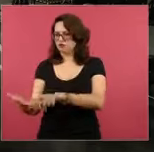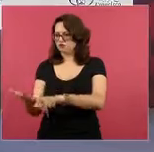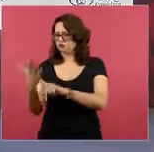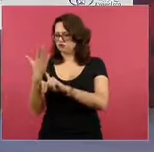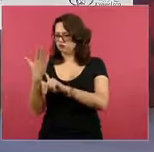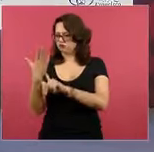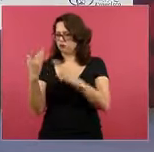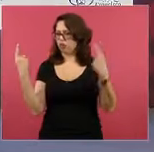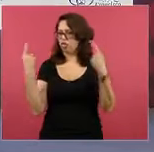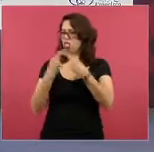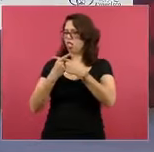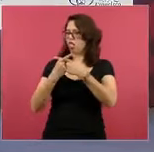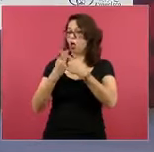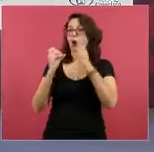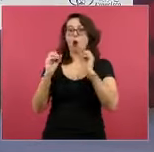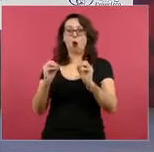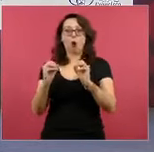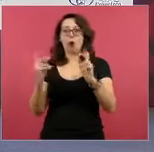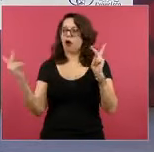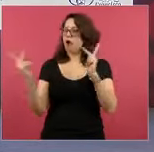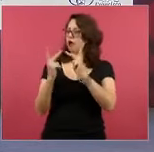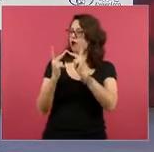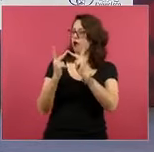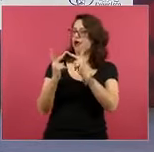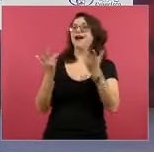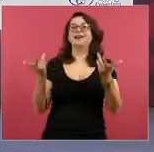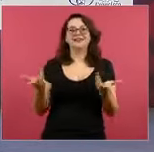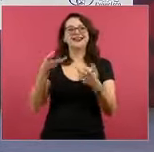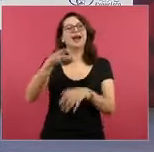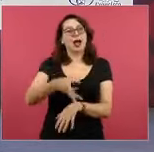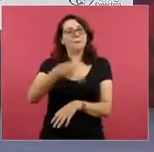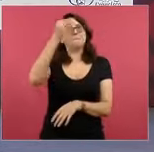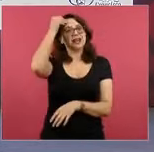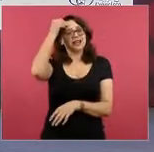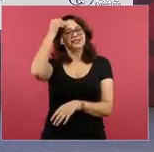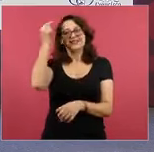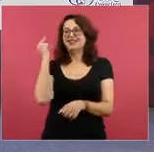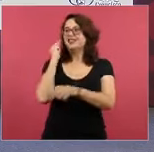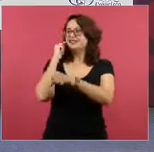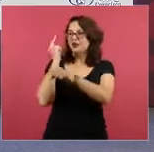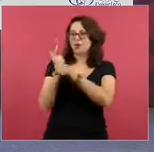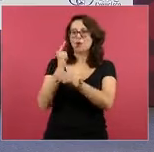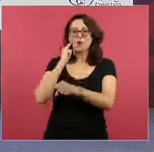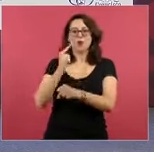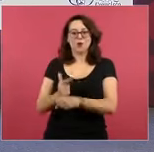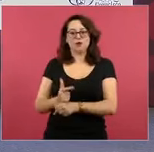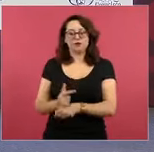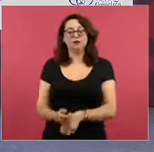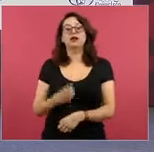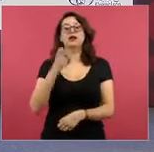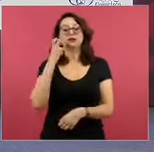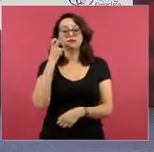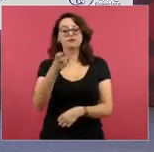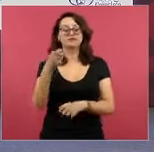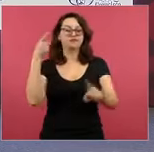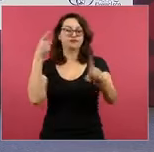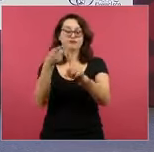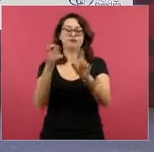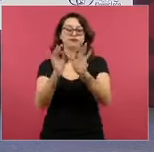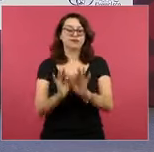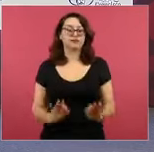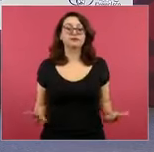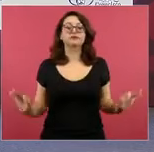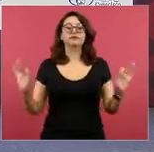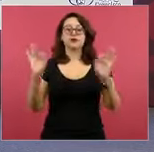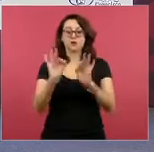posibilidad de aprender. Entonces, la clave está en que logremos, ese es como el reto mayor que tenemos,